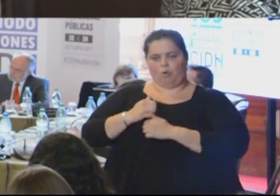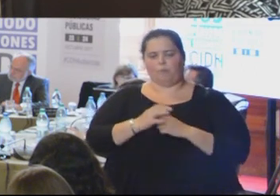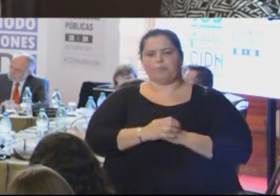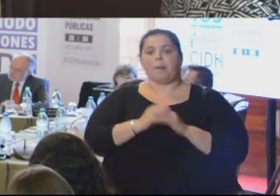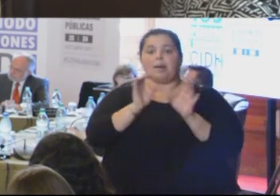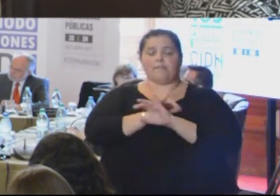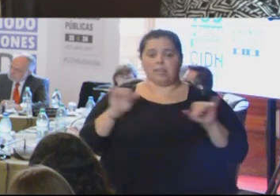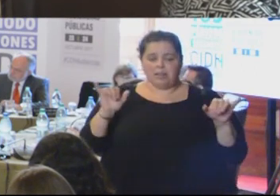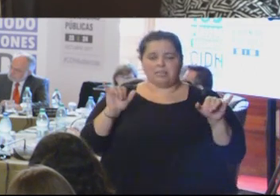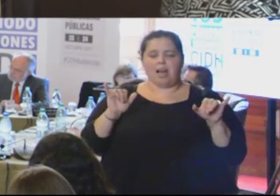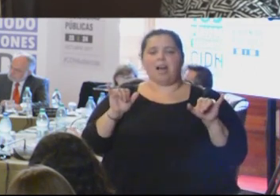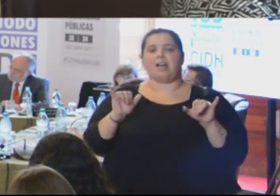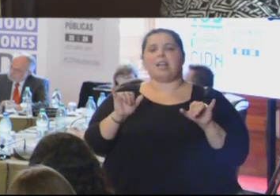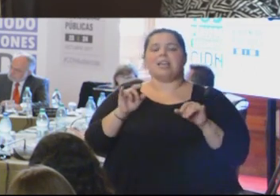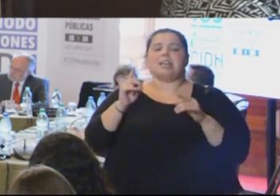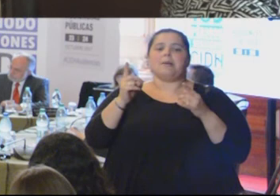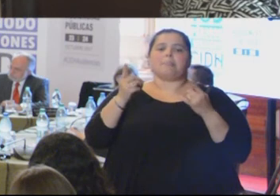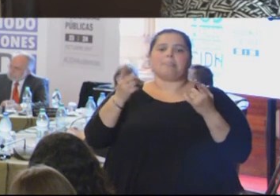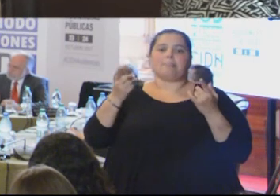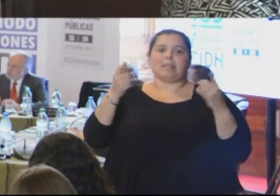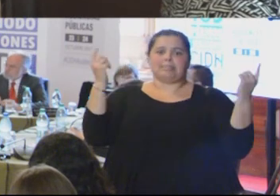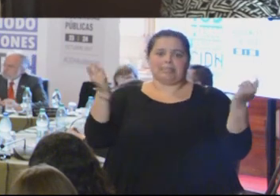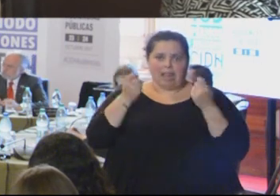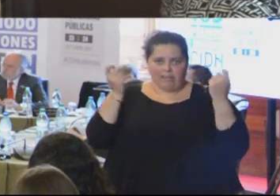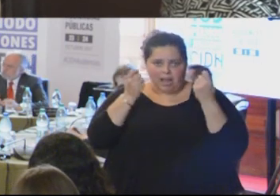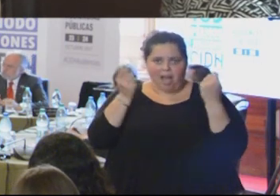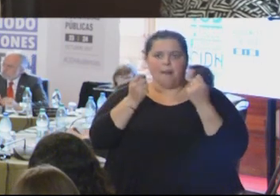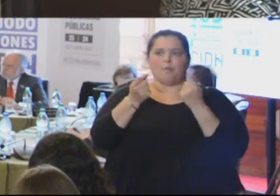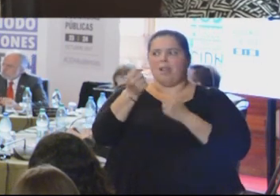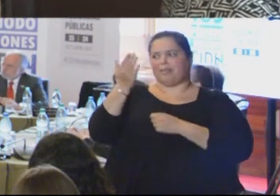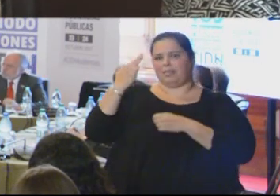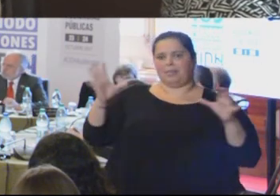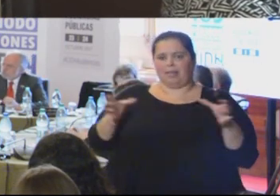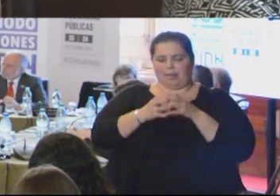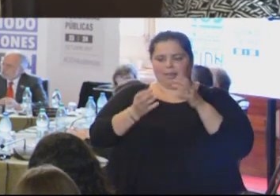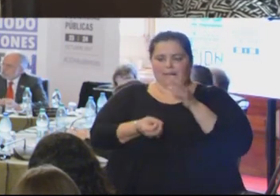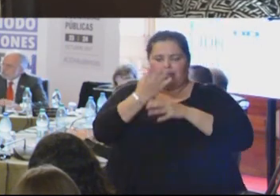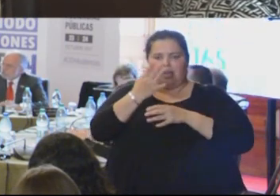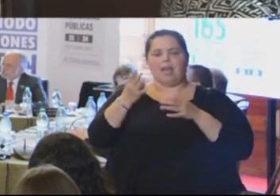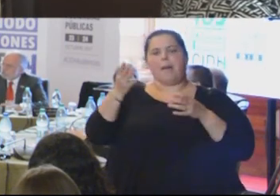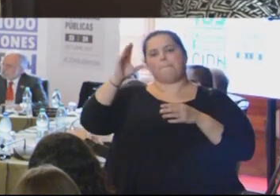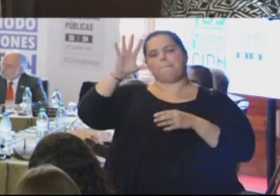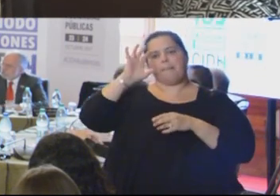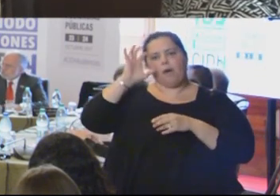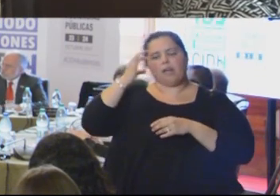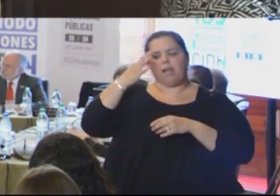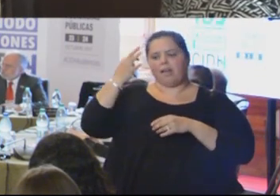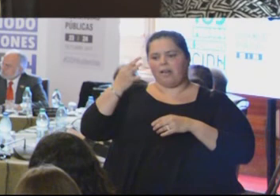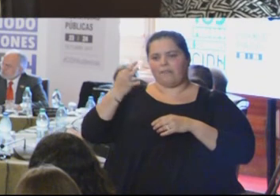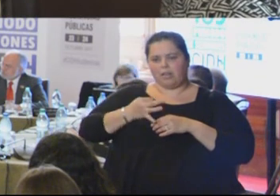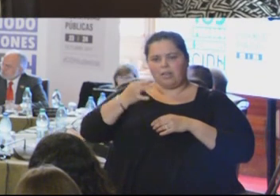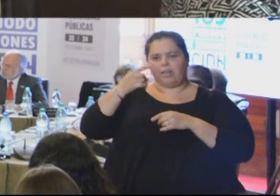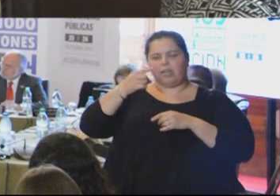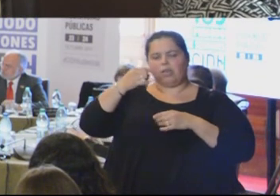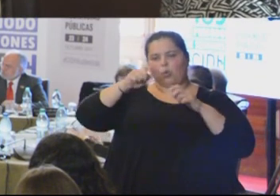finalizar celebramos la recientemente creada unidad sobre memoria verdad y justicia al interior de la comisión como una